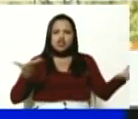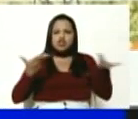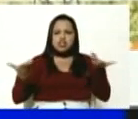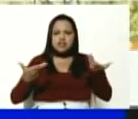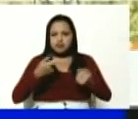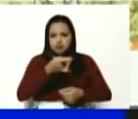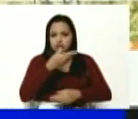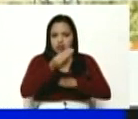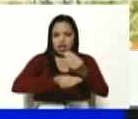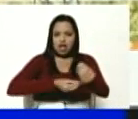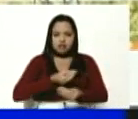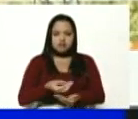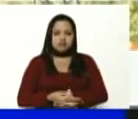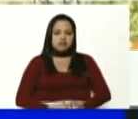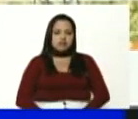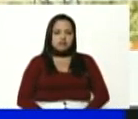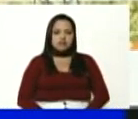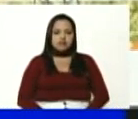prestan